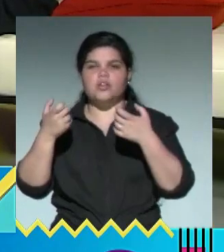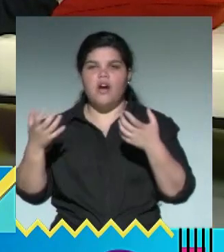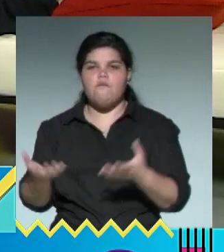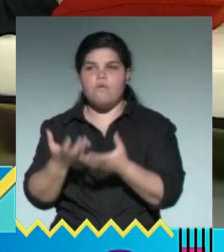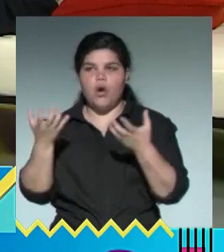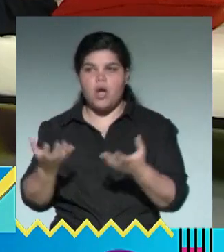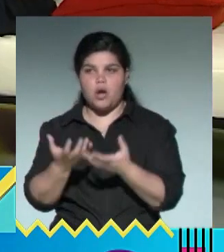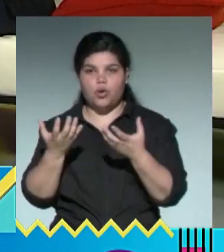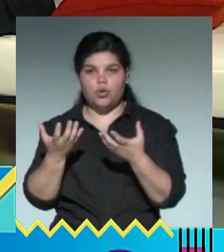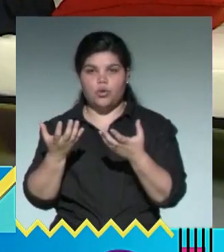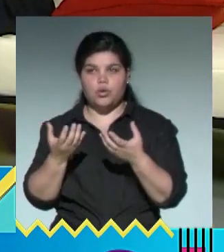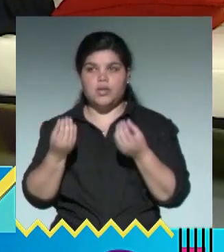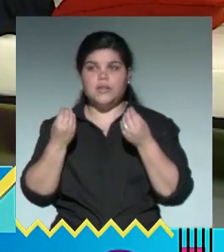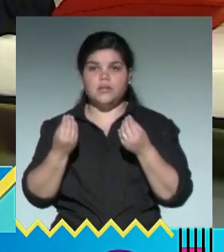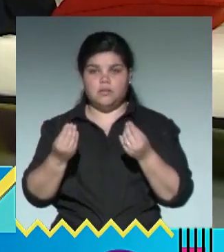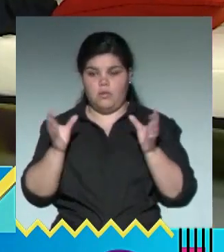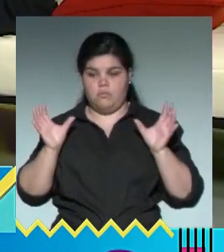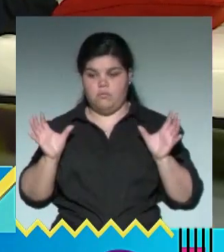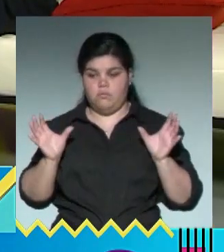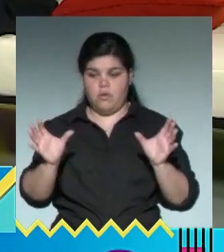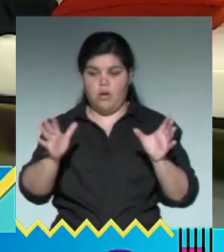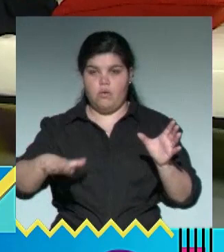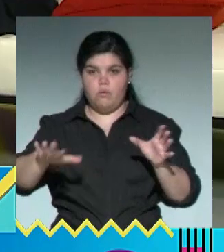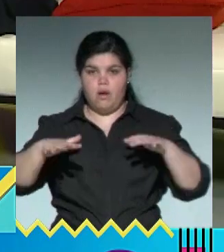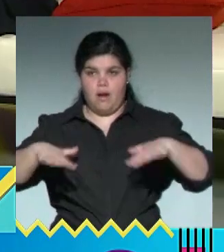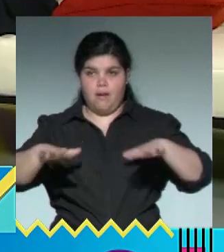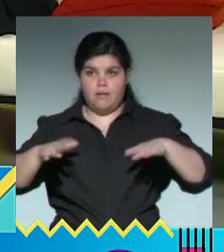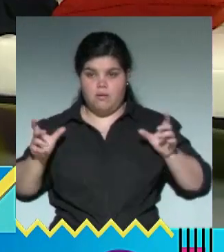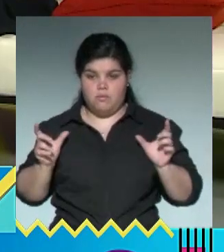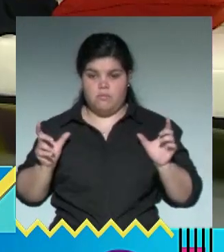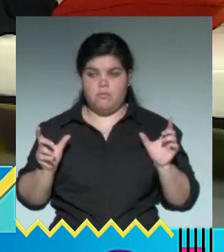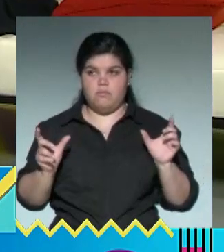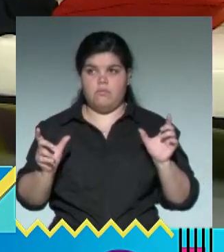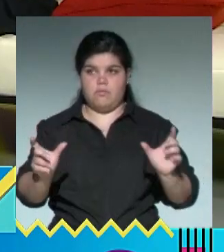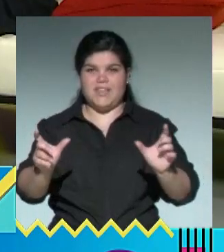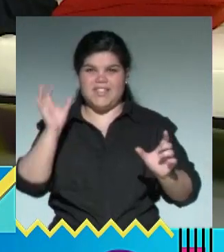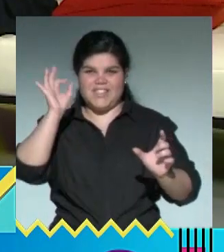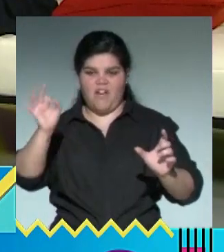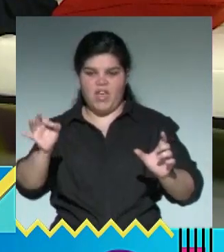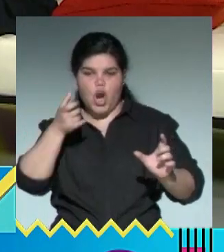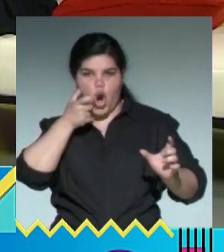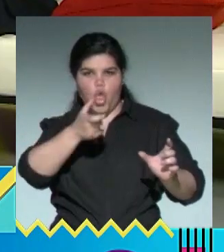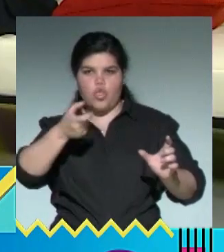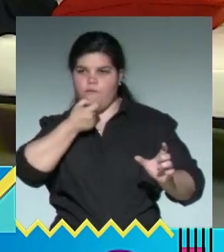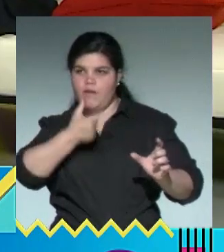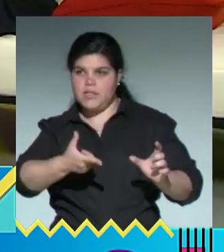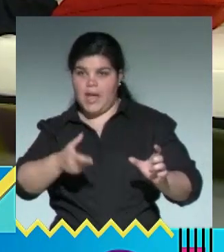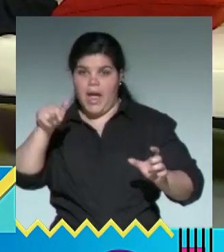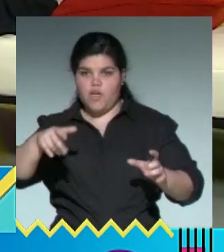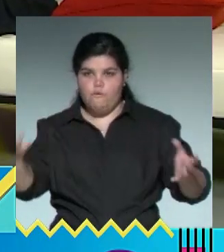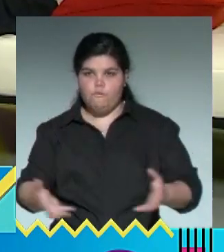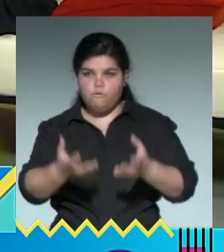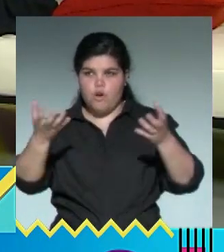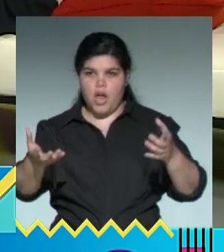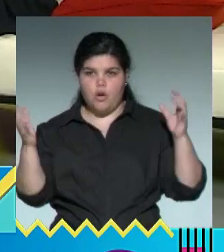incendio y tengas 2 picadas más que vos puedas anclar ahí, que vos sepas que no se te van a escapar, le mandás fuego de ahí y de ahí va